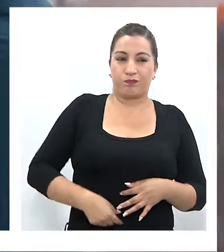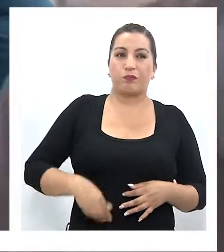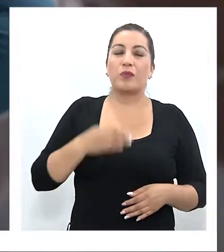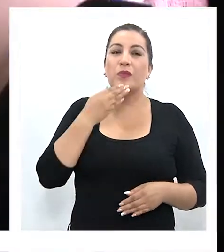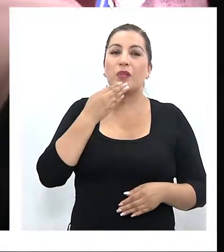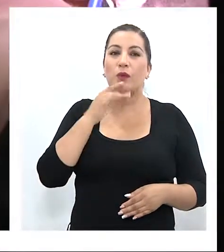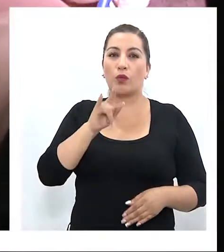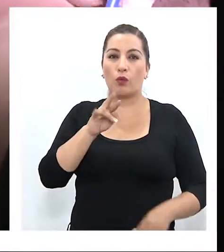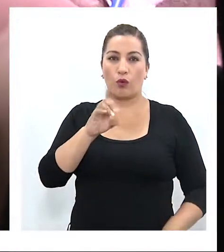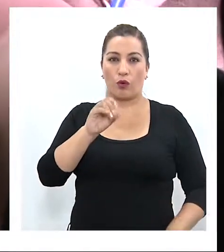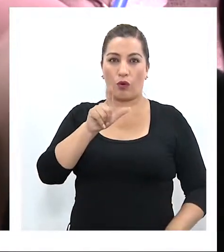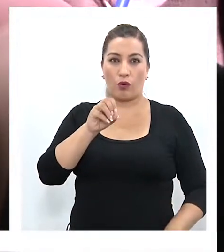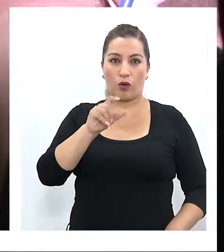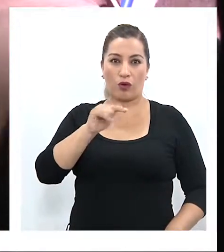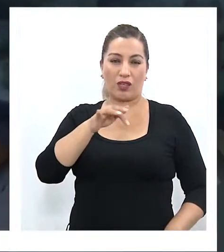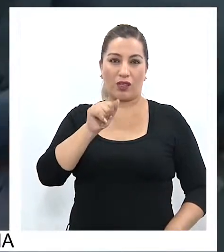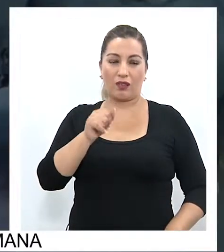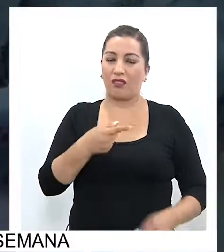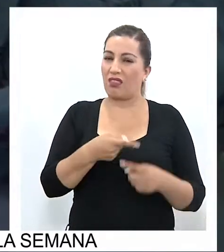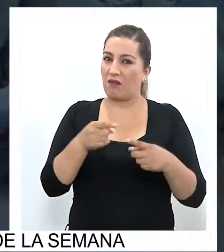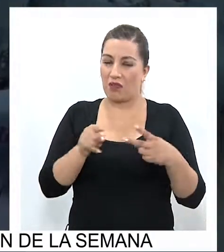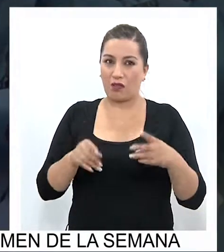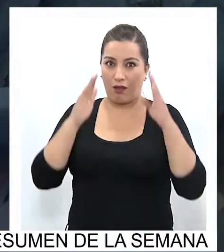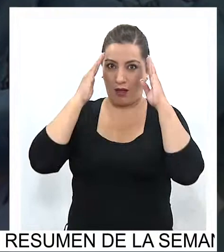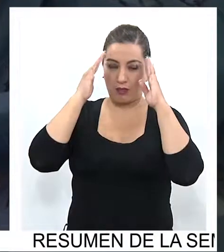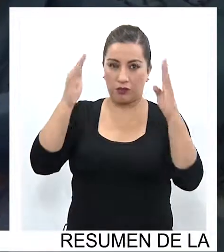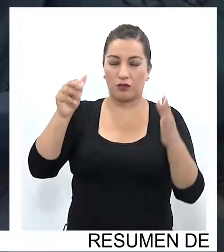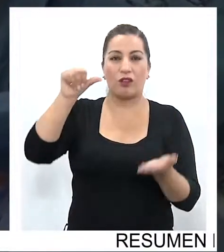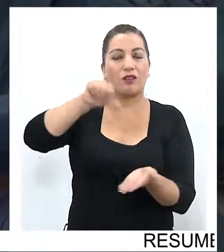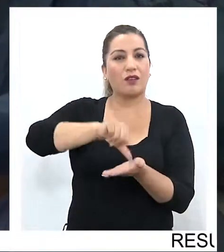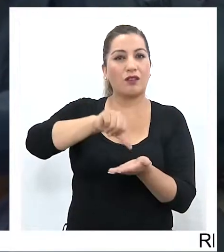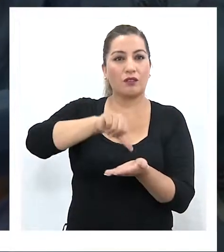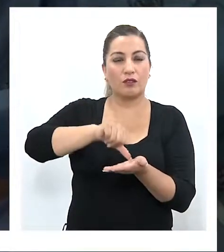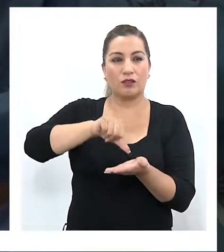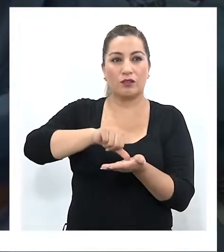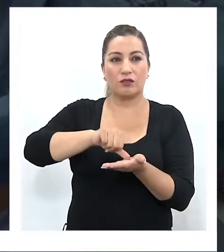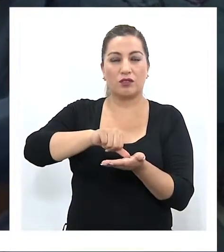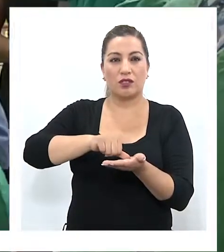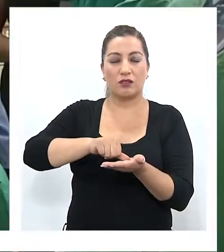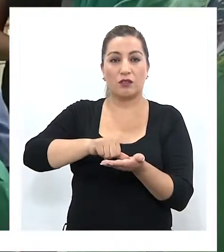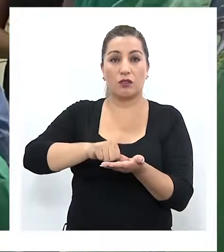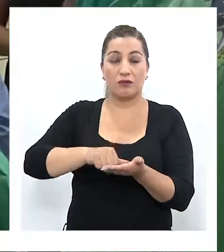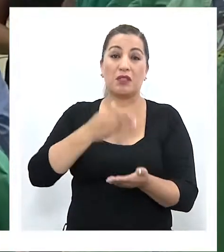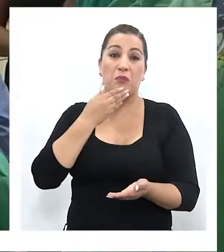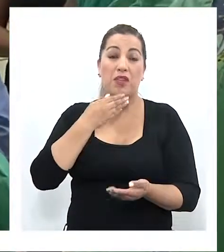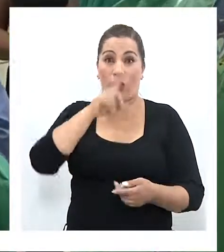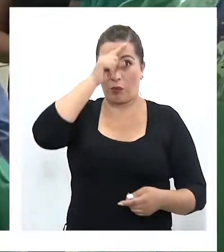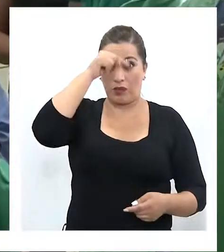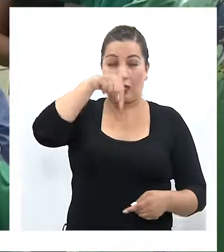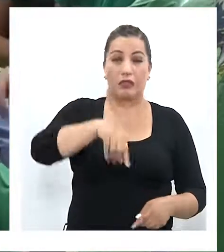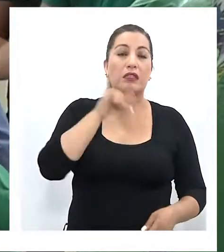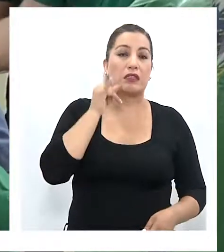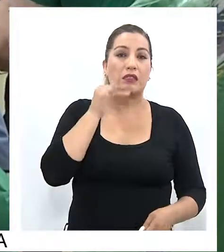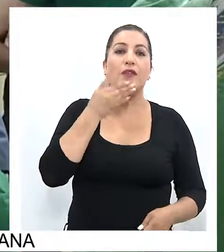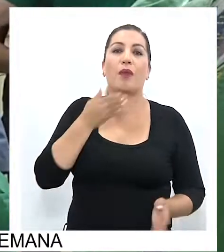urología y otorrino, entre otras, con atenciones en los centros asistenciales de tierra y a bordo.